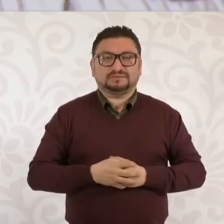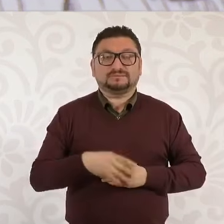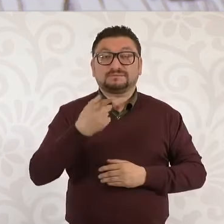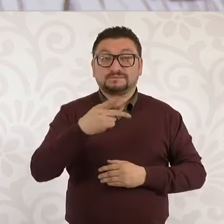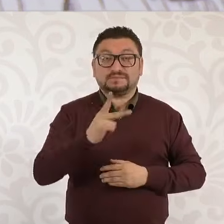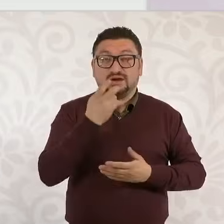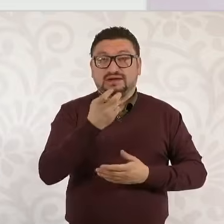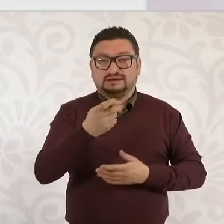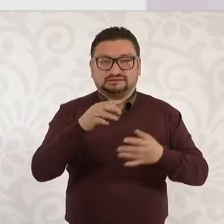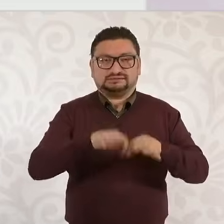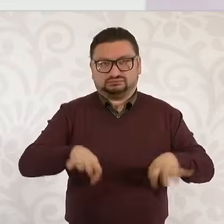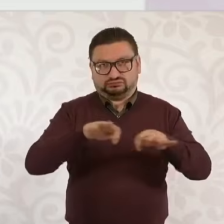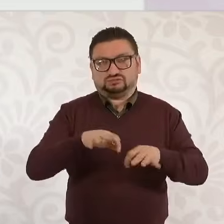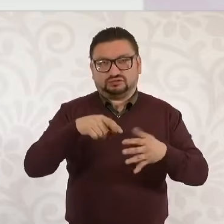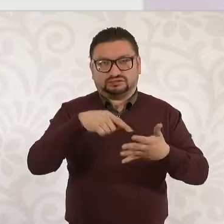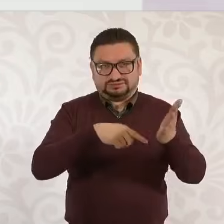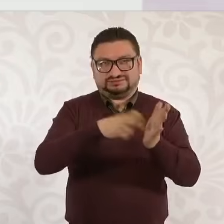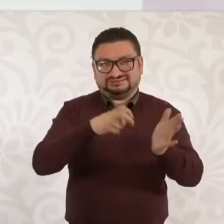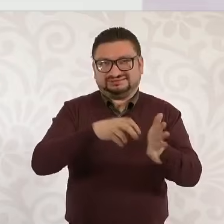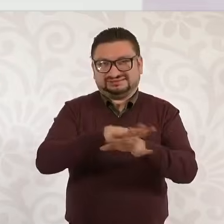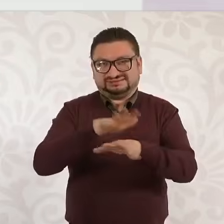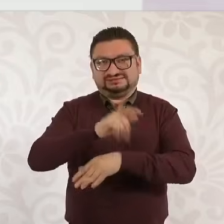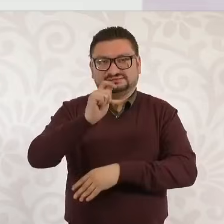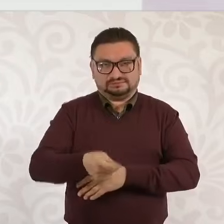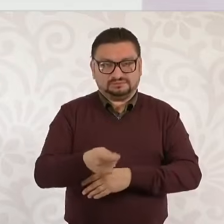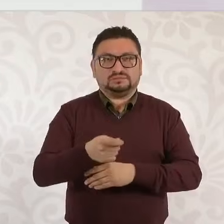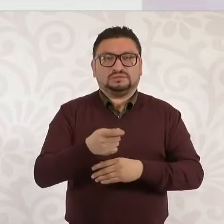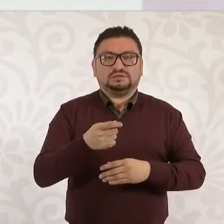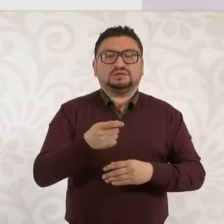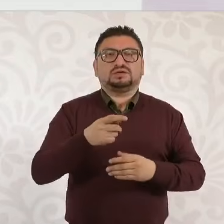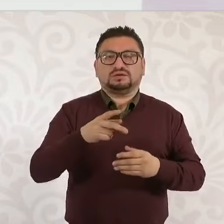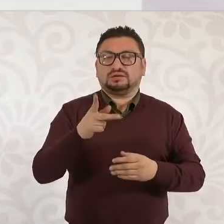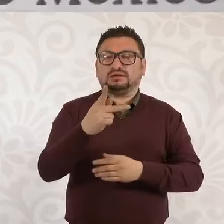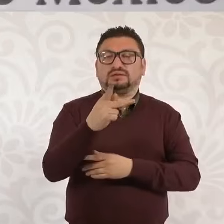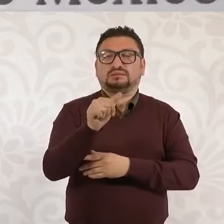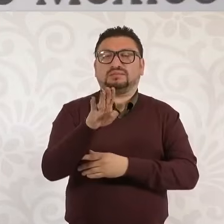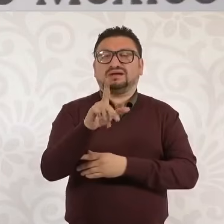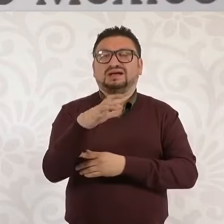es la esencia de la reforma, y se retomaron, como dijo Pablo,